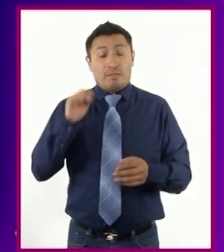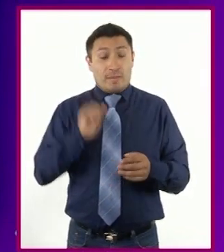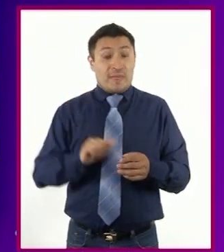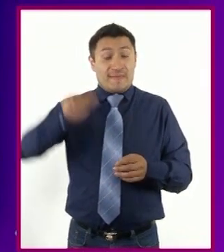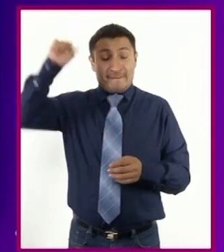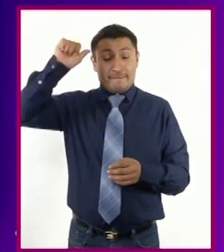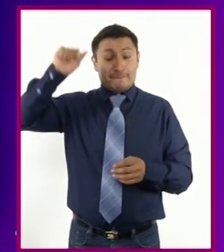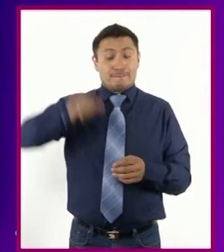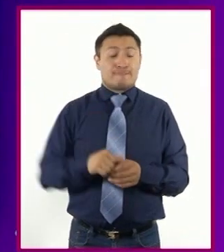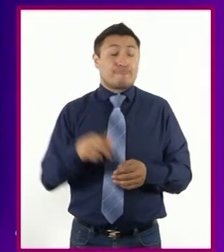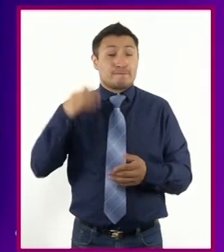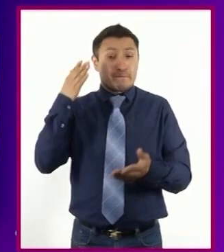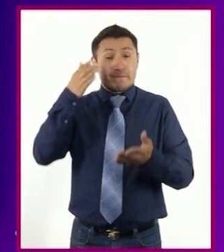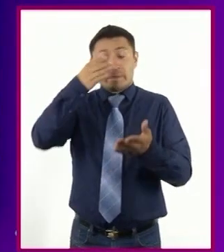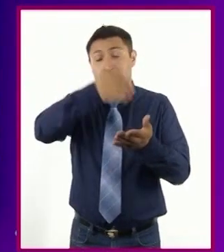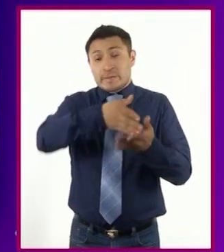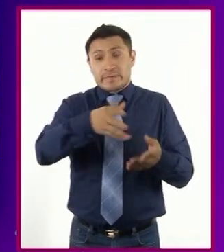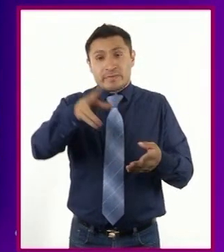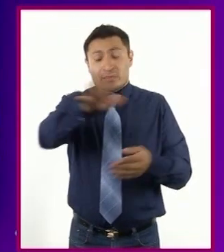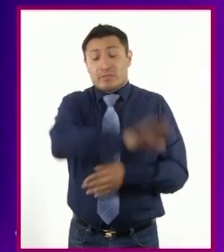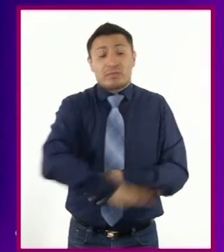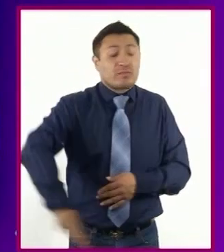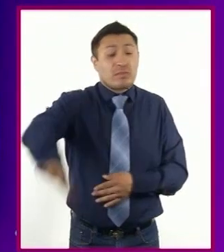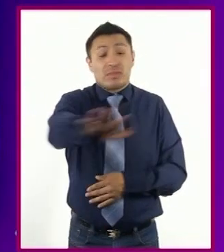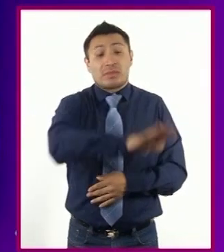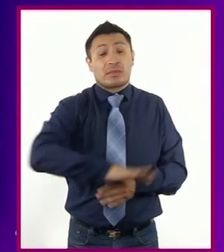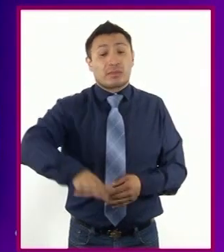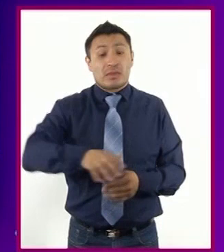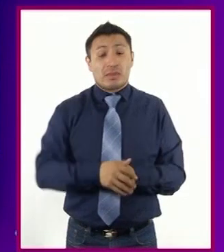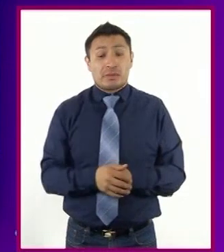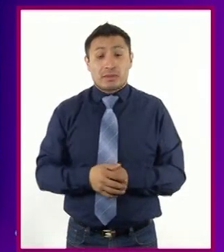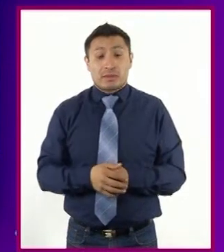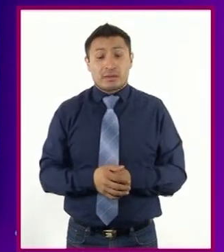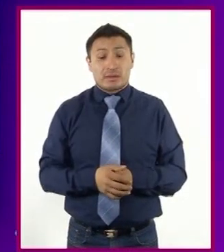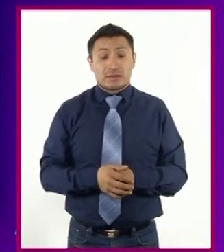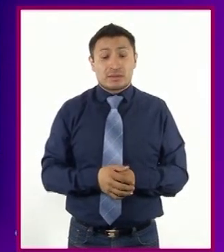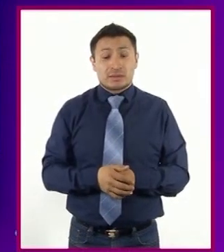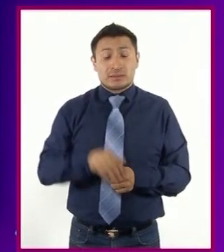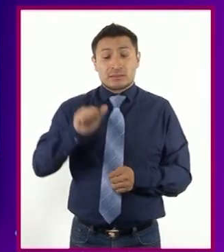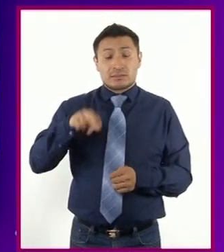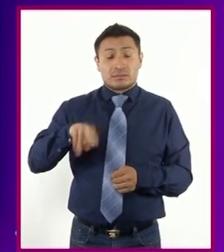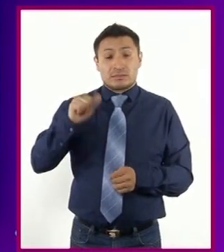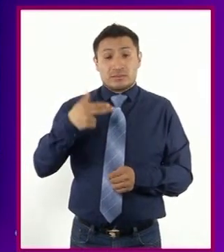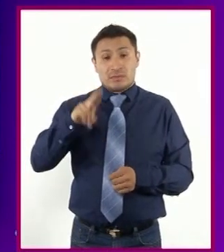alturas, hacia, digamos, el valle de la Anáhuac,